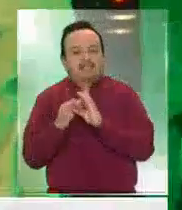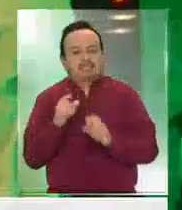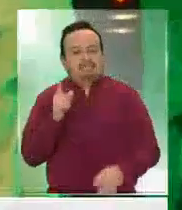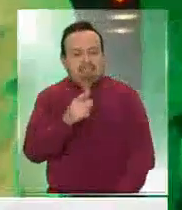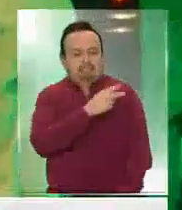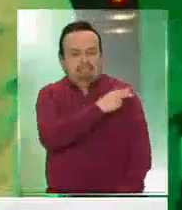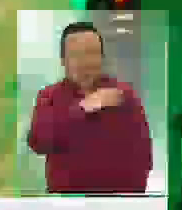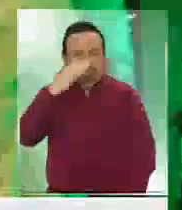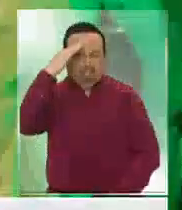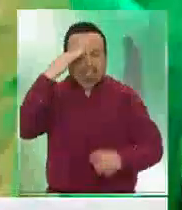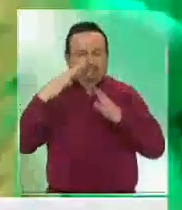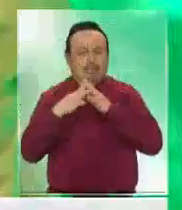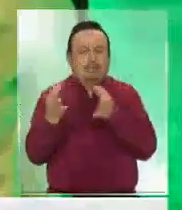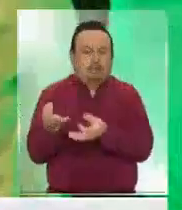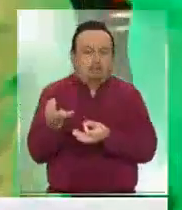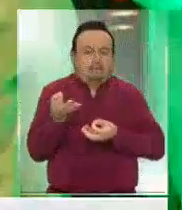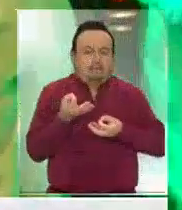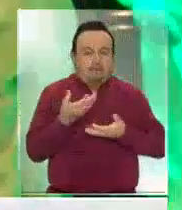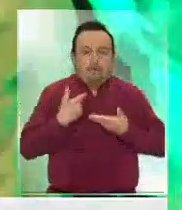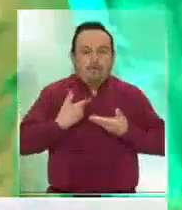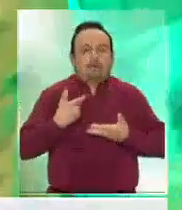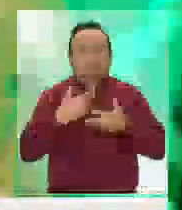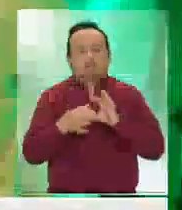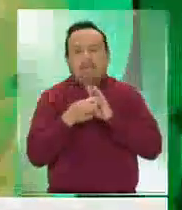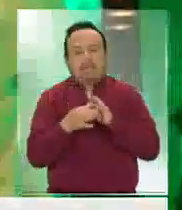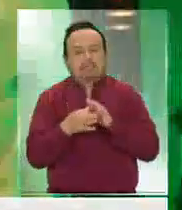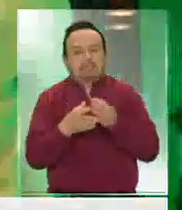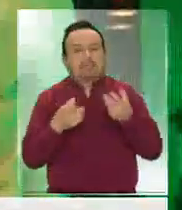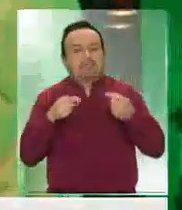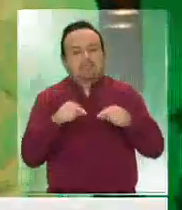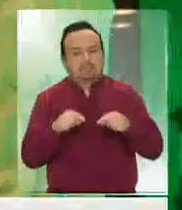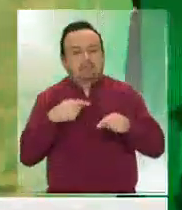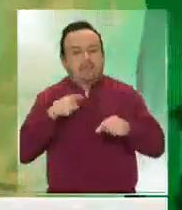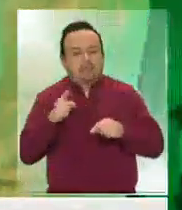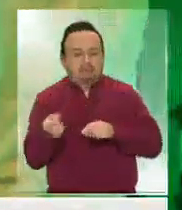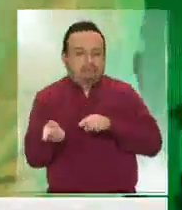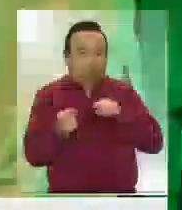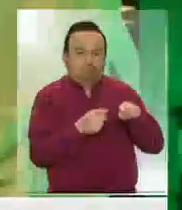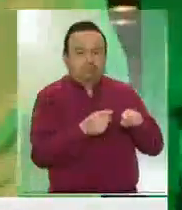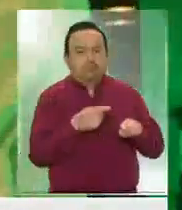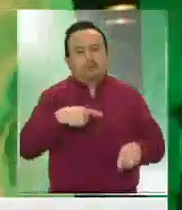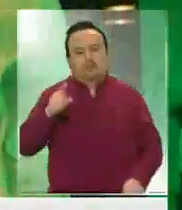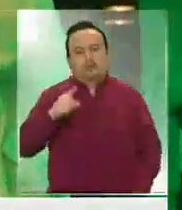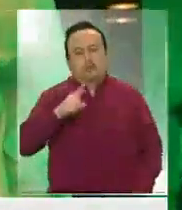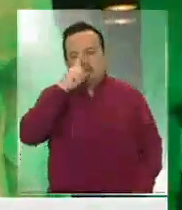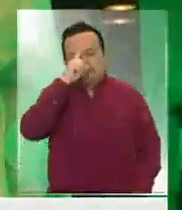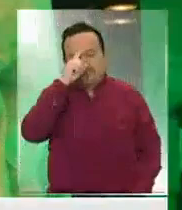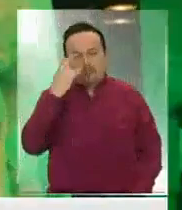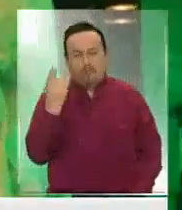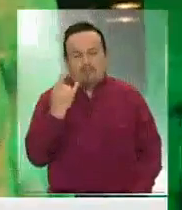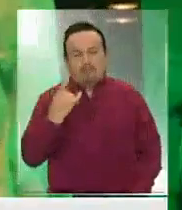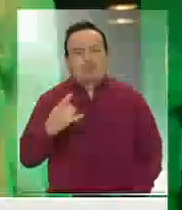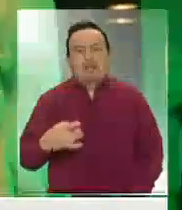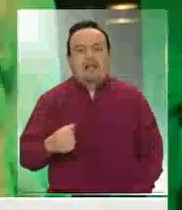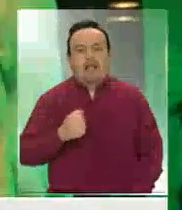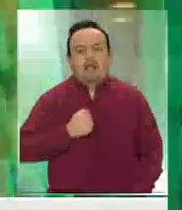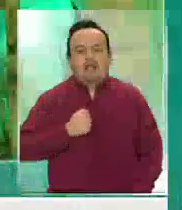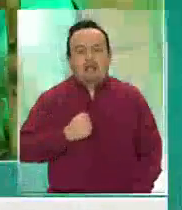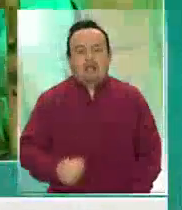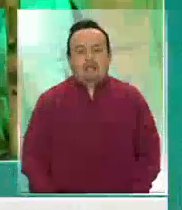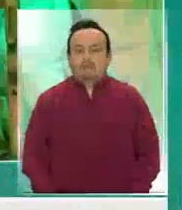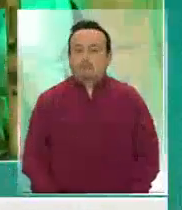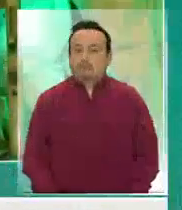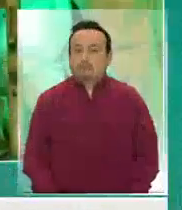información de lo que está ocurriendo, Soledad, en estos minutos para poder sacar al paciente y trasladarlo a la clínica de la Universidad Católica. Es